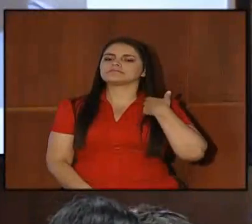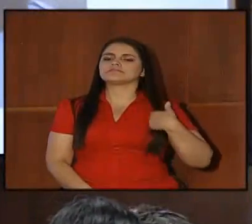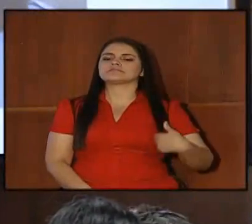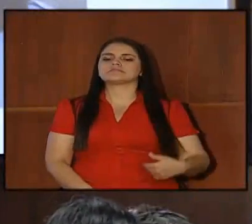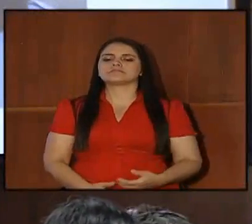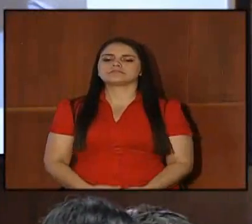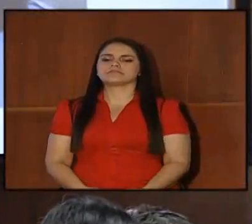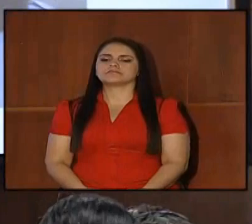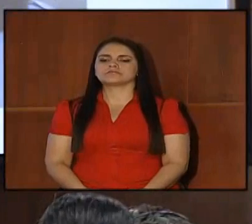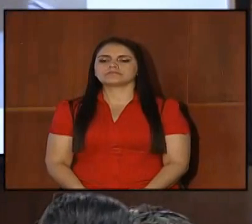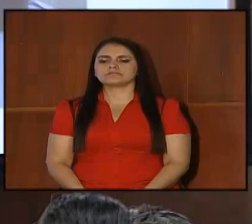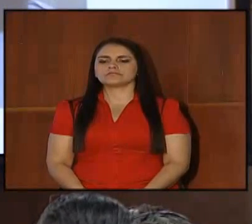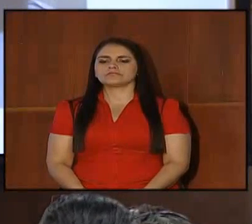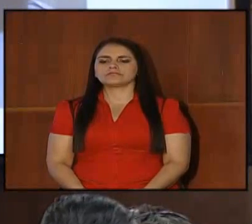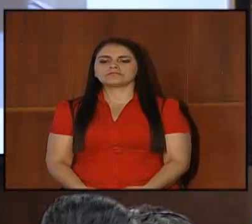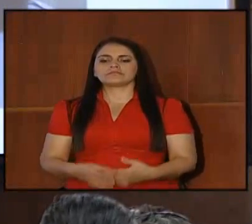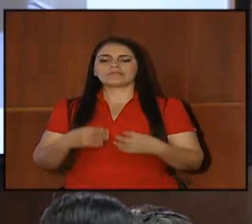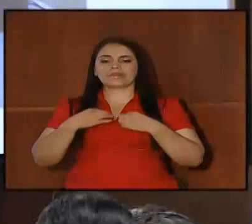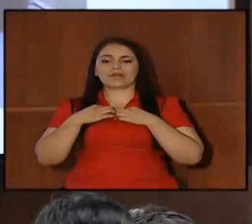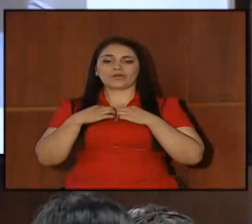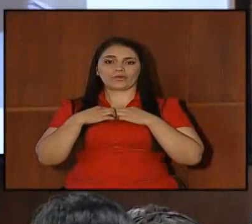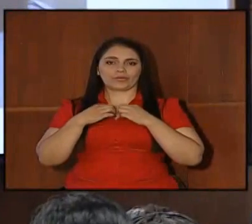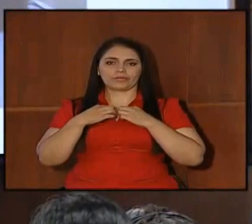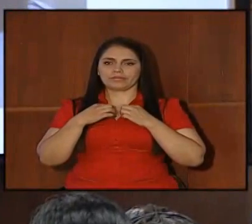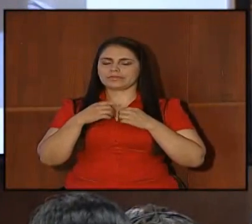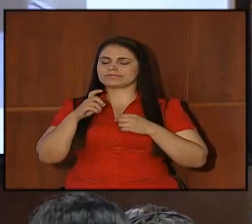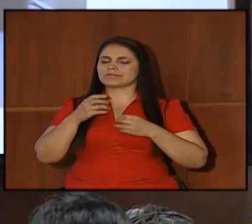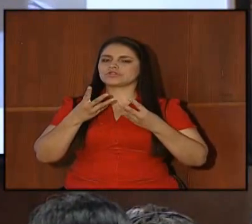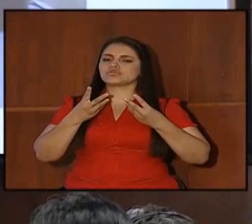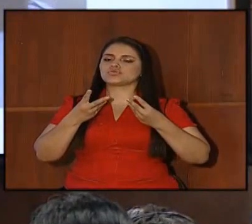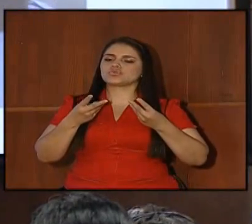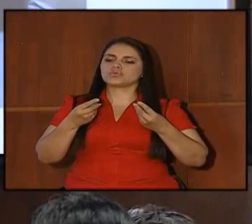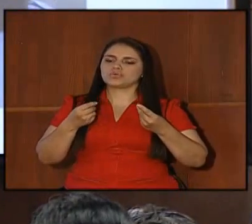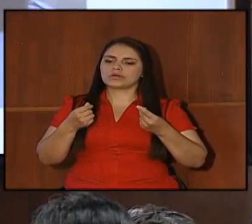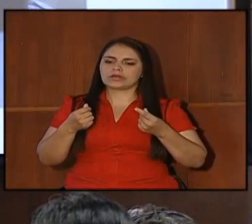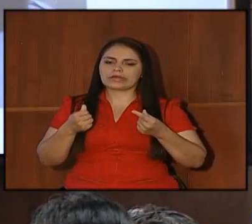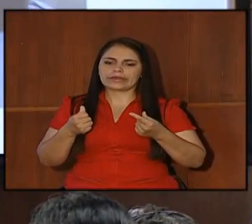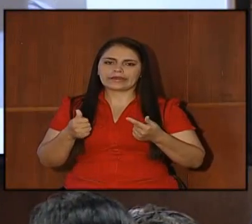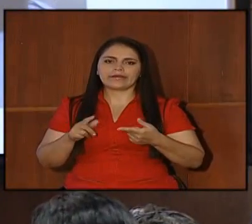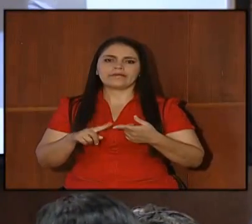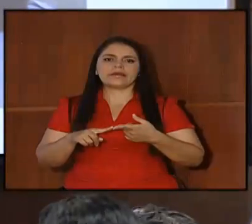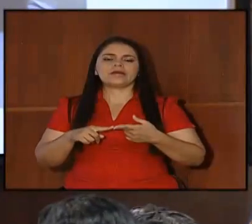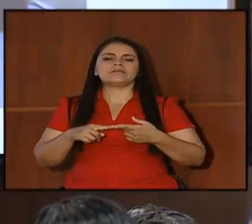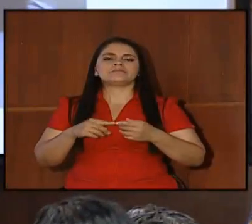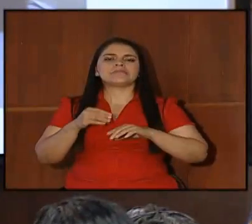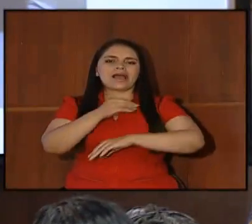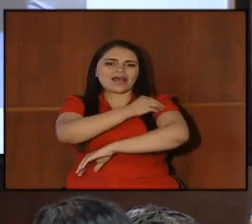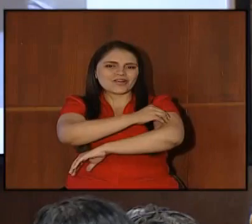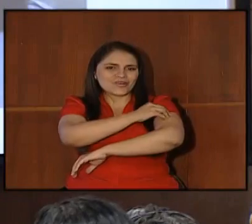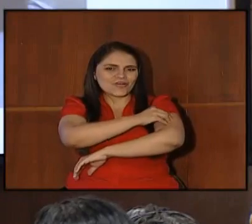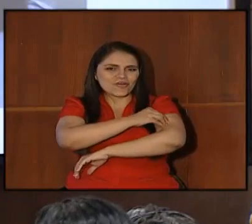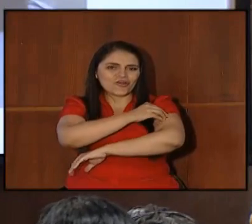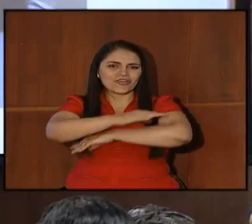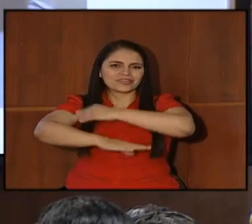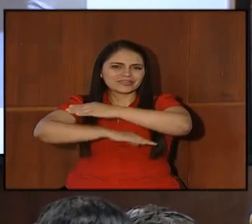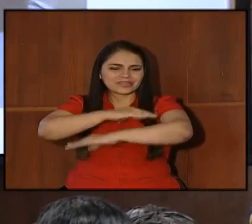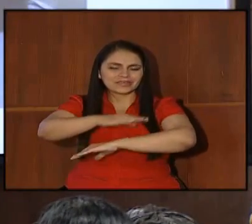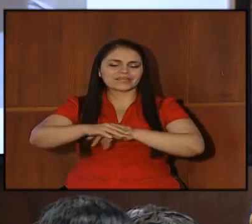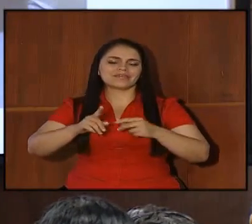La ropa del paciente. Debe ser una ropa suave, puede ser como en tela de algodón y que sea una ropa muy